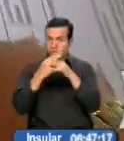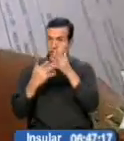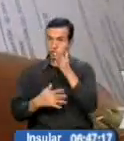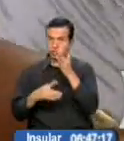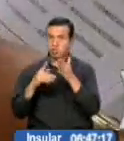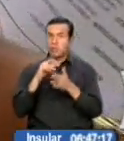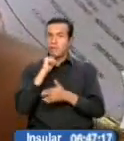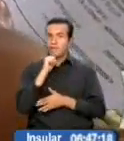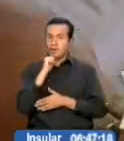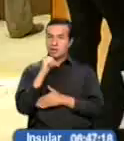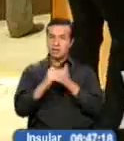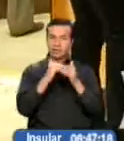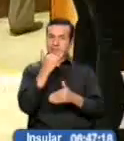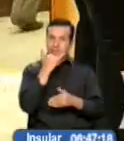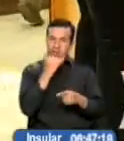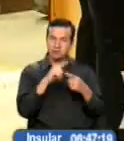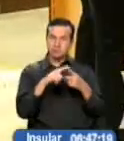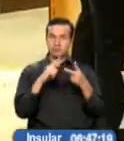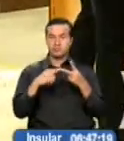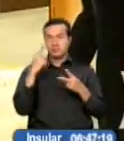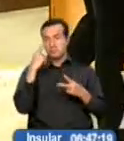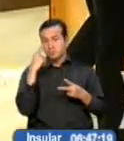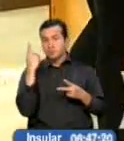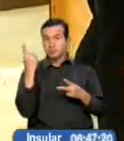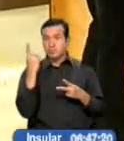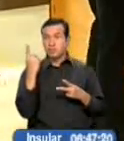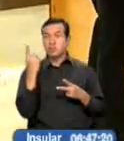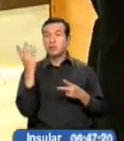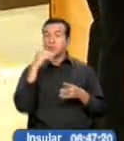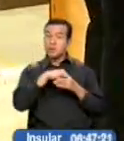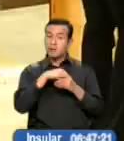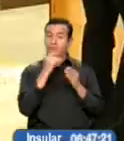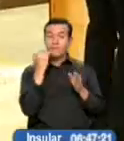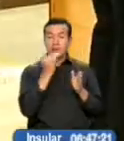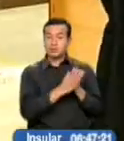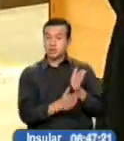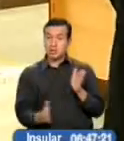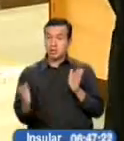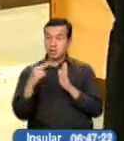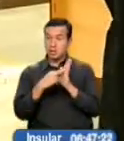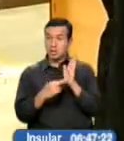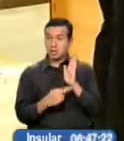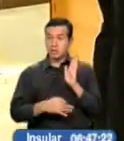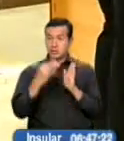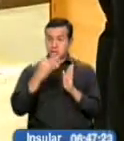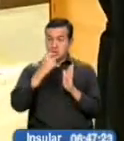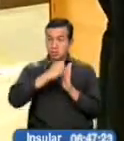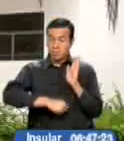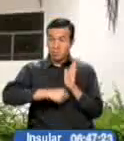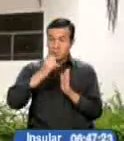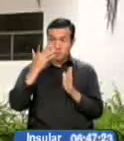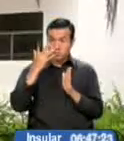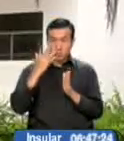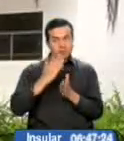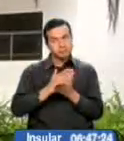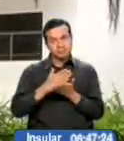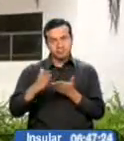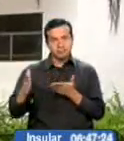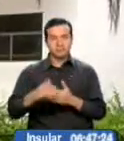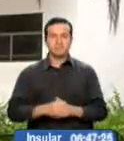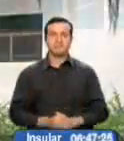por improcedente y otra por no haber subsanado dentro del plazo los requisitos incumplidos.